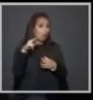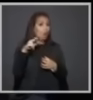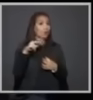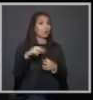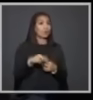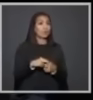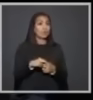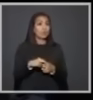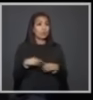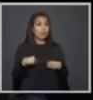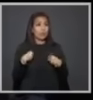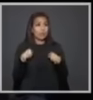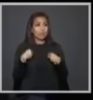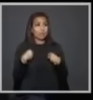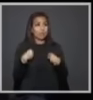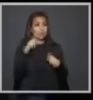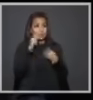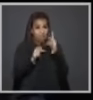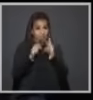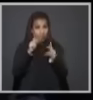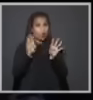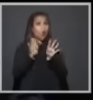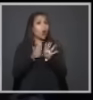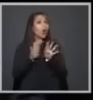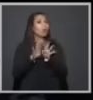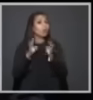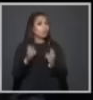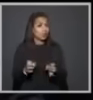Rica, que les platiquen cómo están